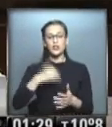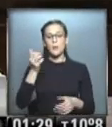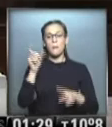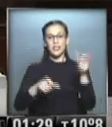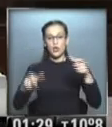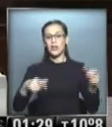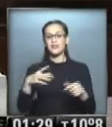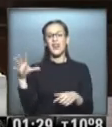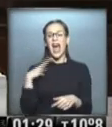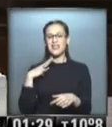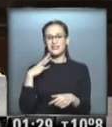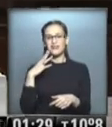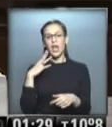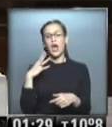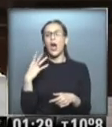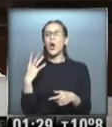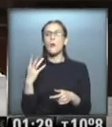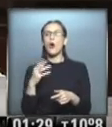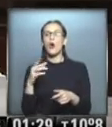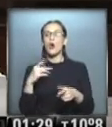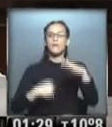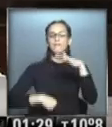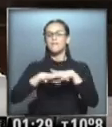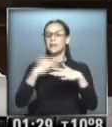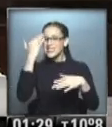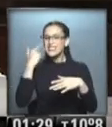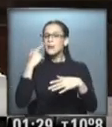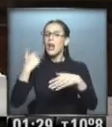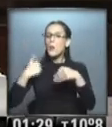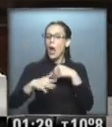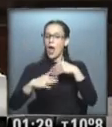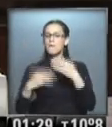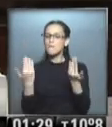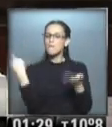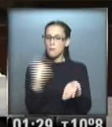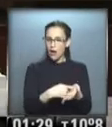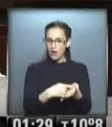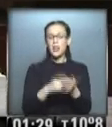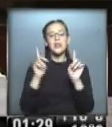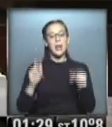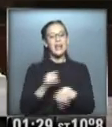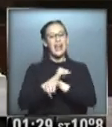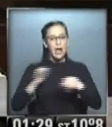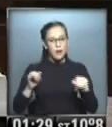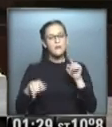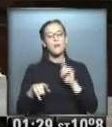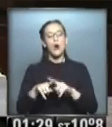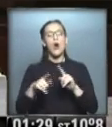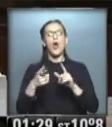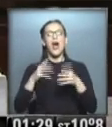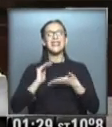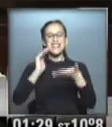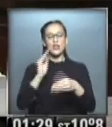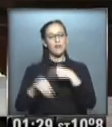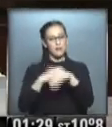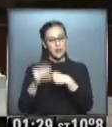brutos y ya no van a pagar impuesto a las ganancias. Además, anunció modificaciones en las asignaciones familiares, el envío al Congreso de un